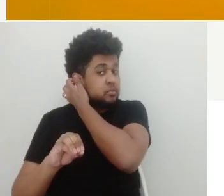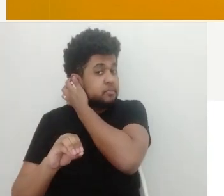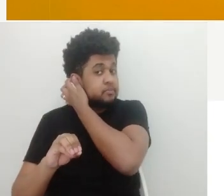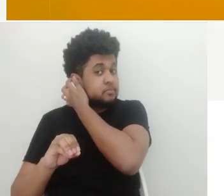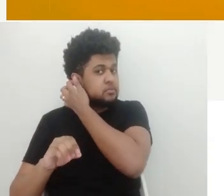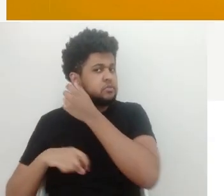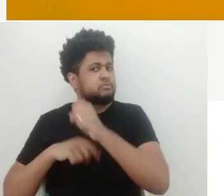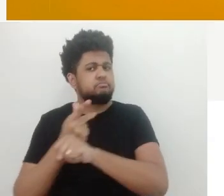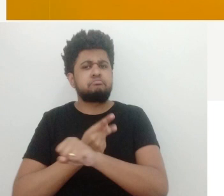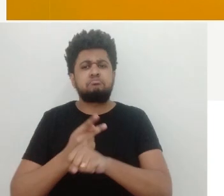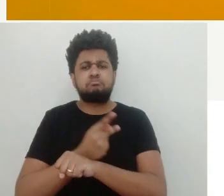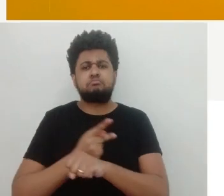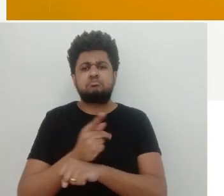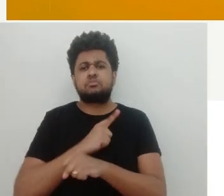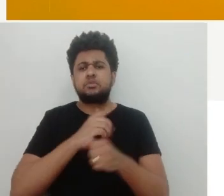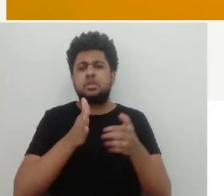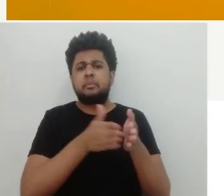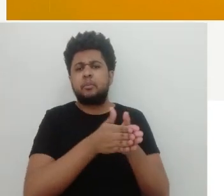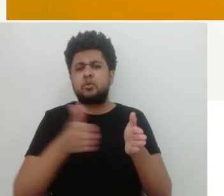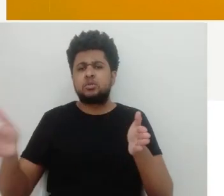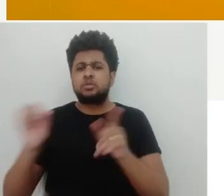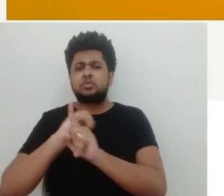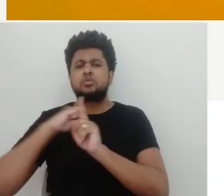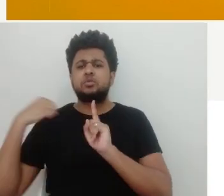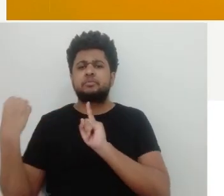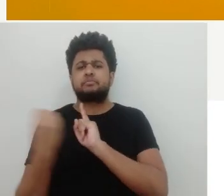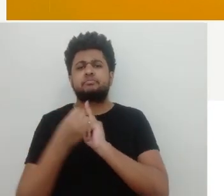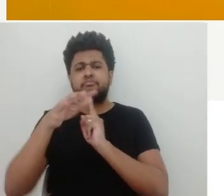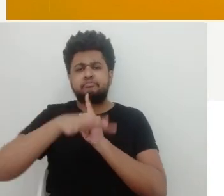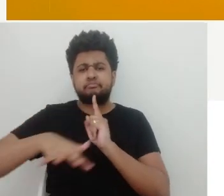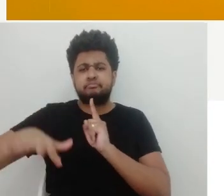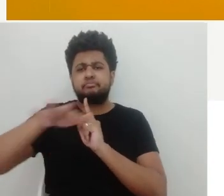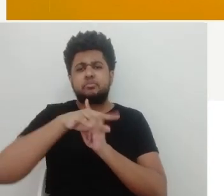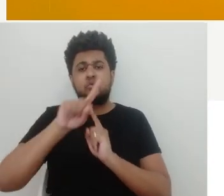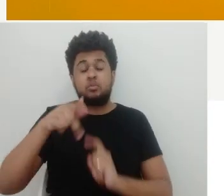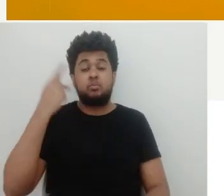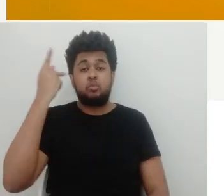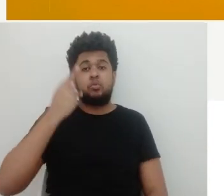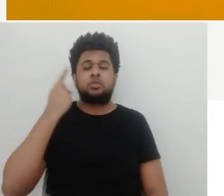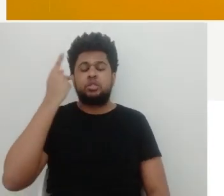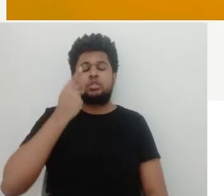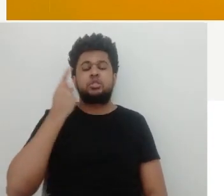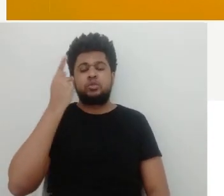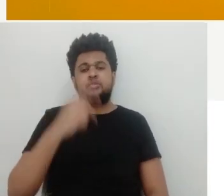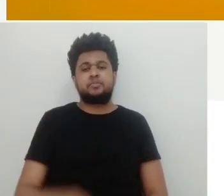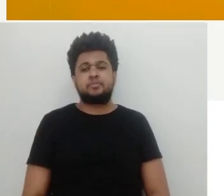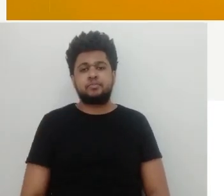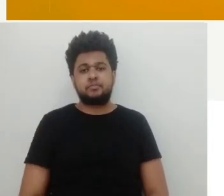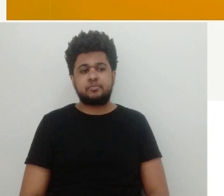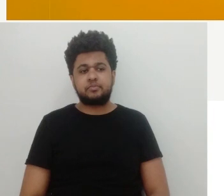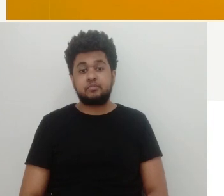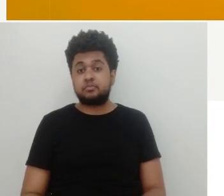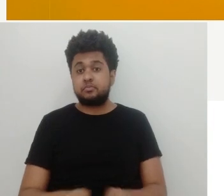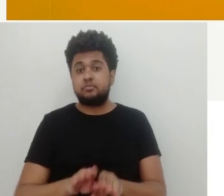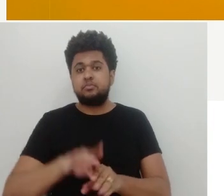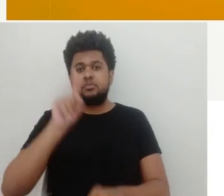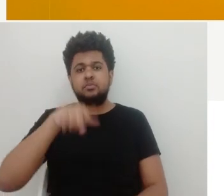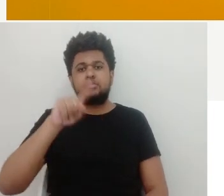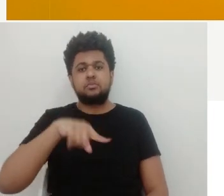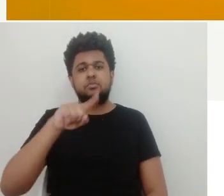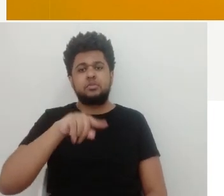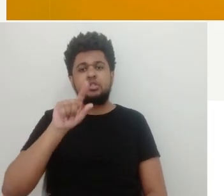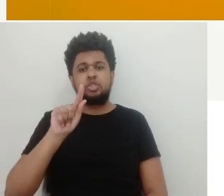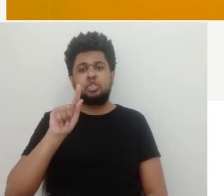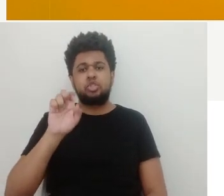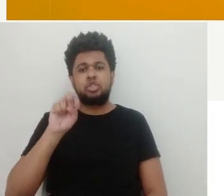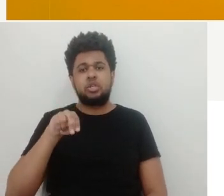político. Es decir, se trata de trazar genealogías del pensamiento latinoamericano respecto a las problemáticas